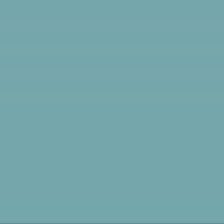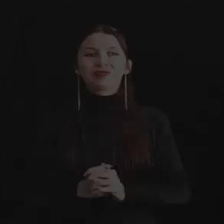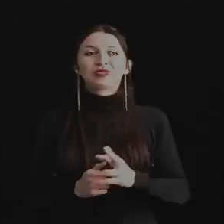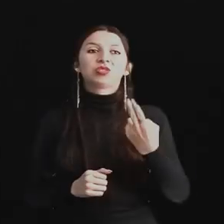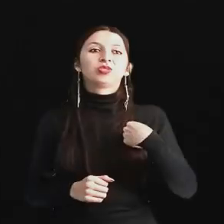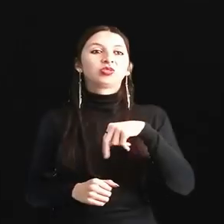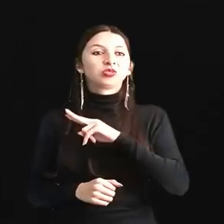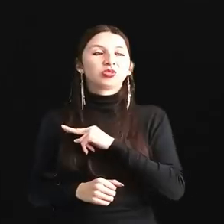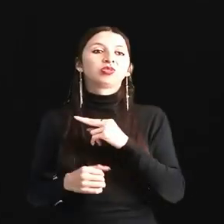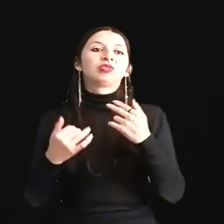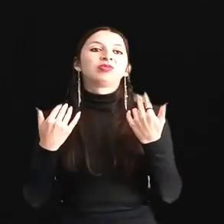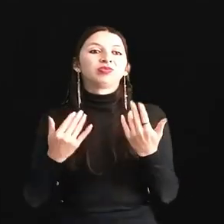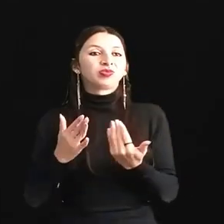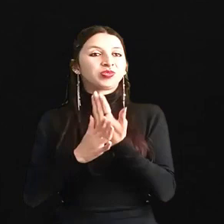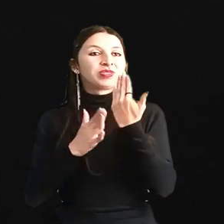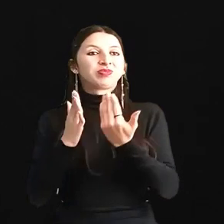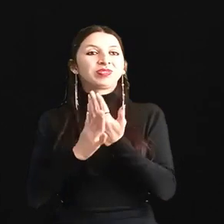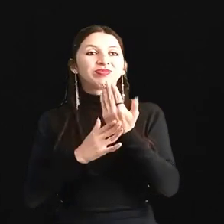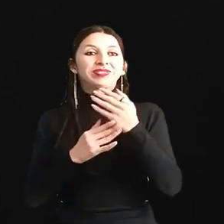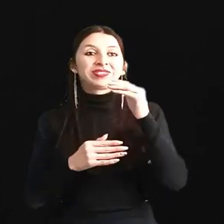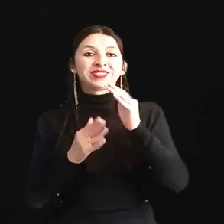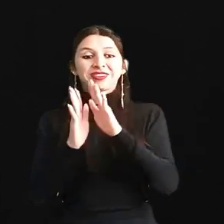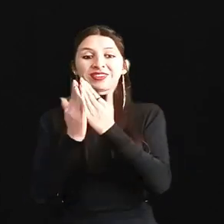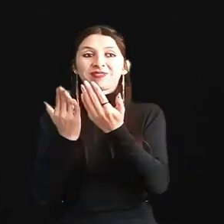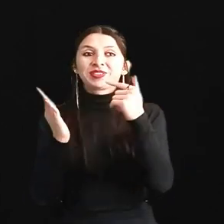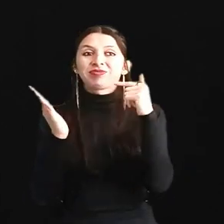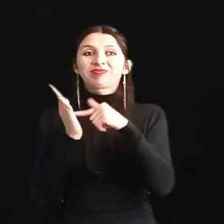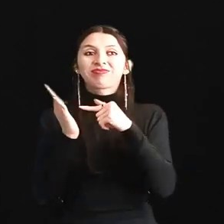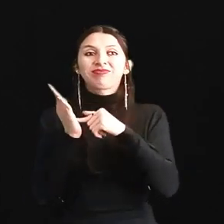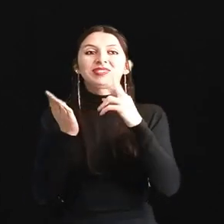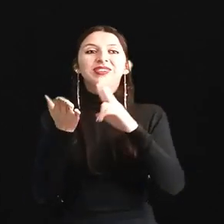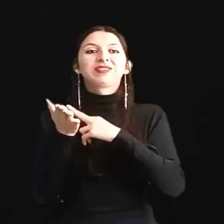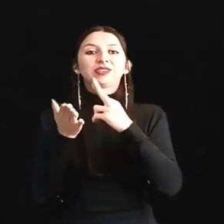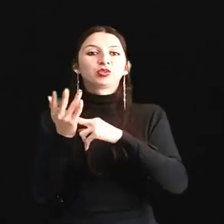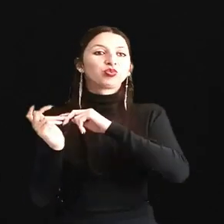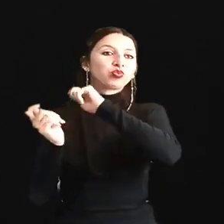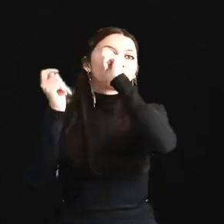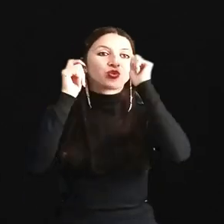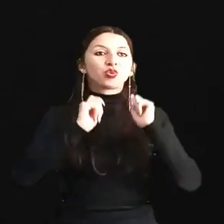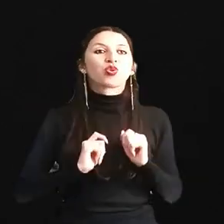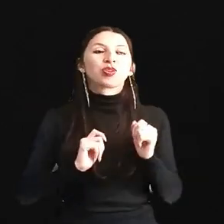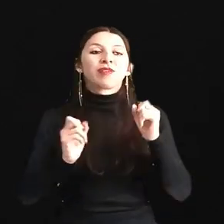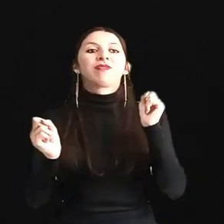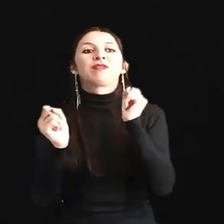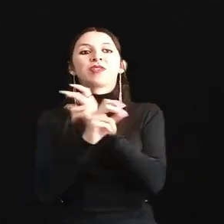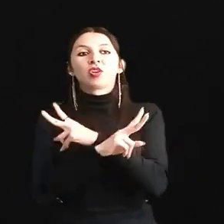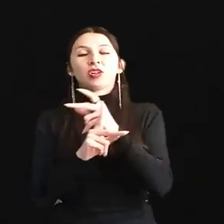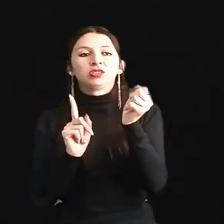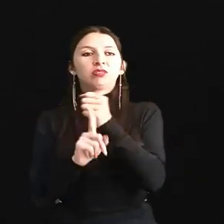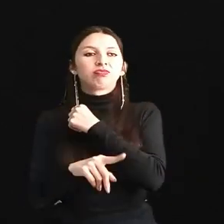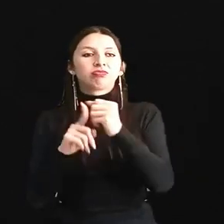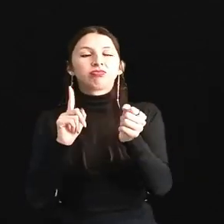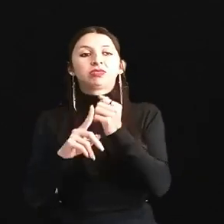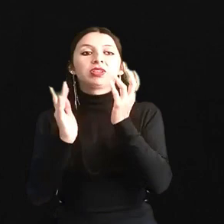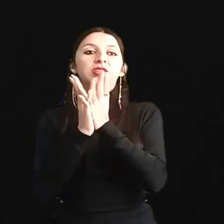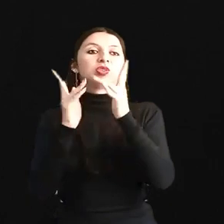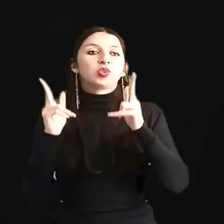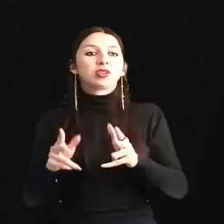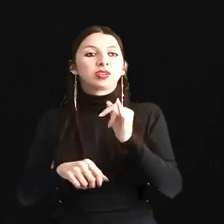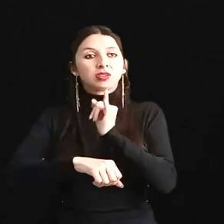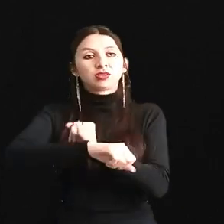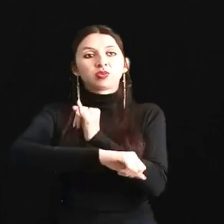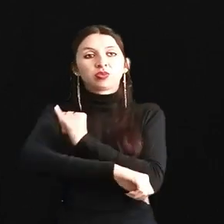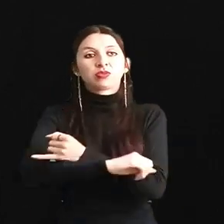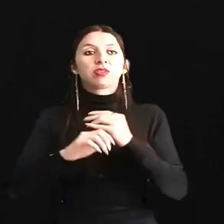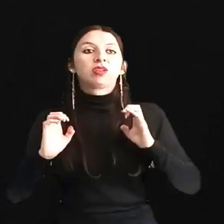dentro de nuestra novedad editorial hoy el recomendado es roles de violencia y agresión de los estudiantes en